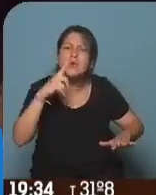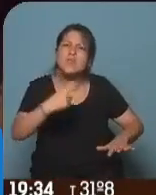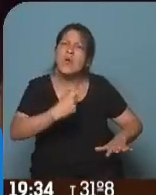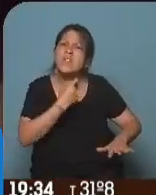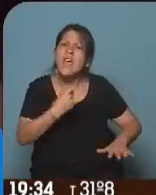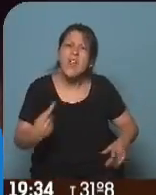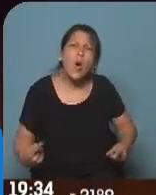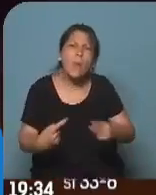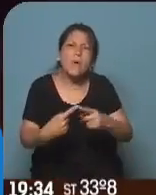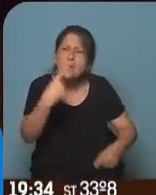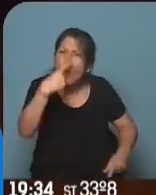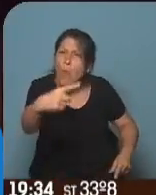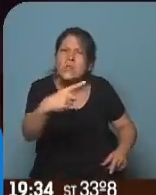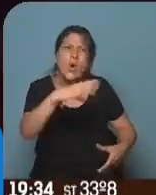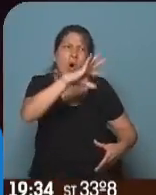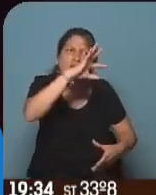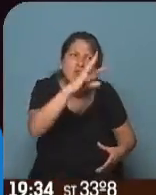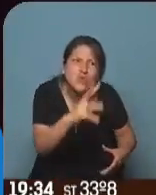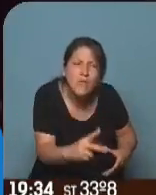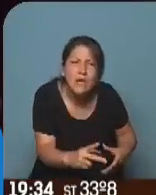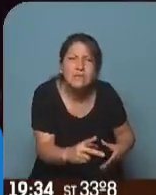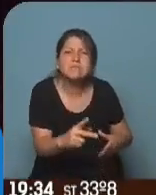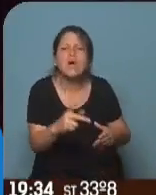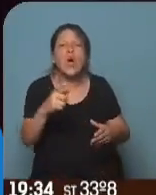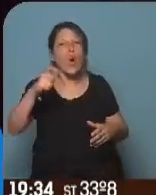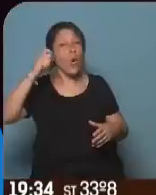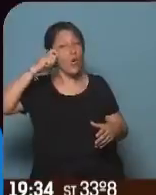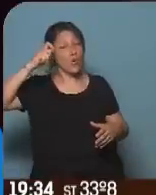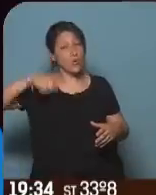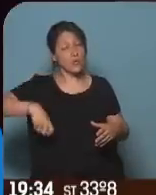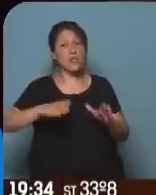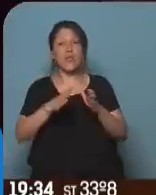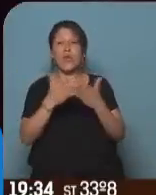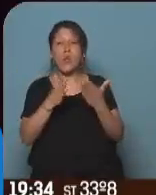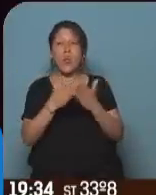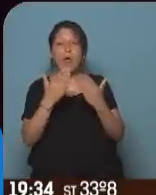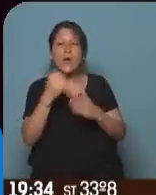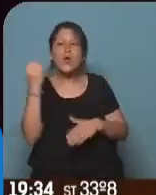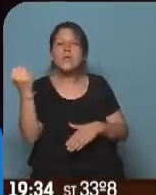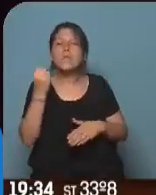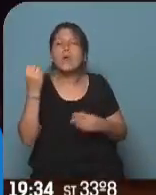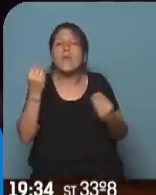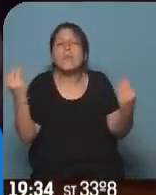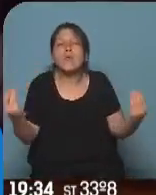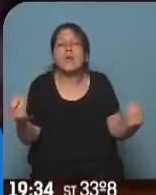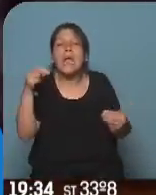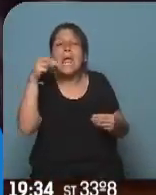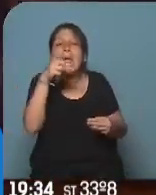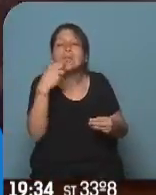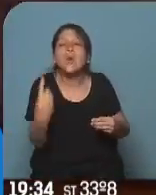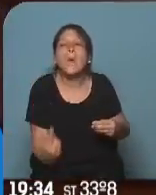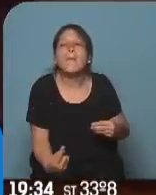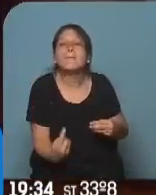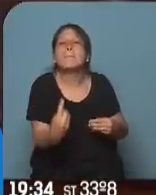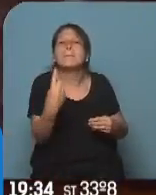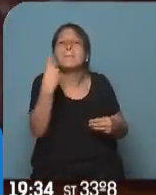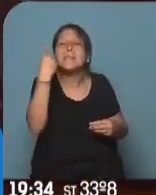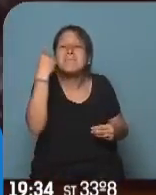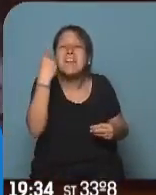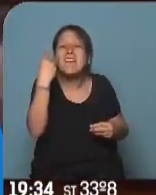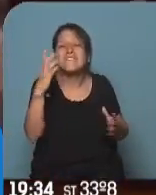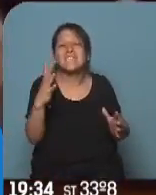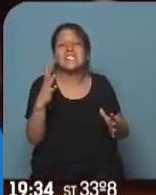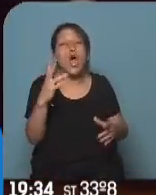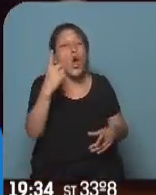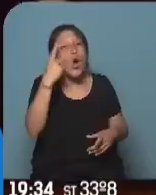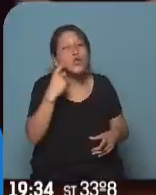tiene absolutamente importante como una primera mirada, es que es la primera vez que esto escapa del radar del control y